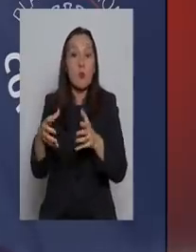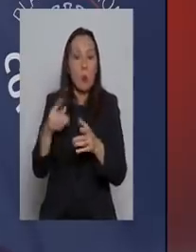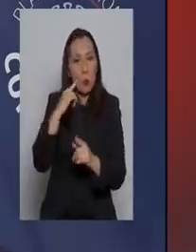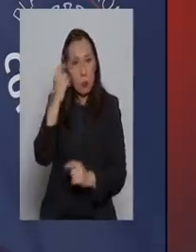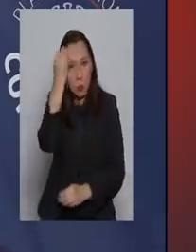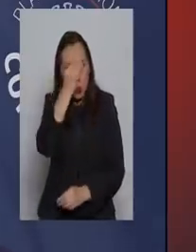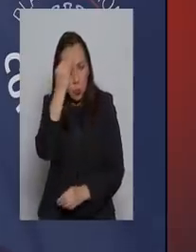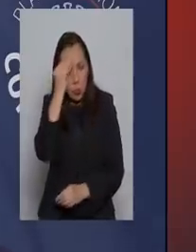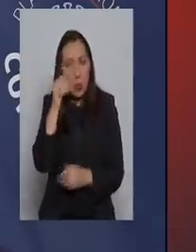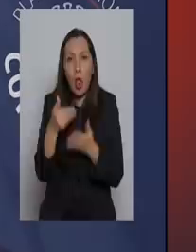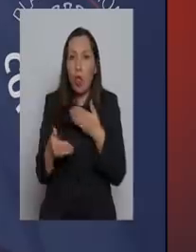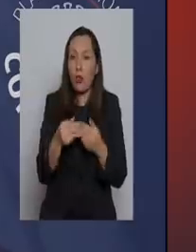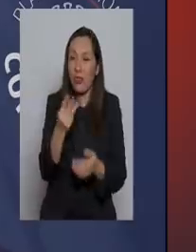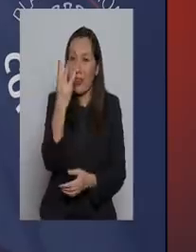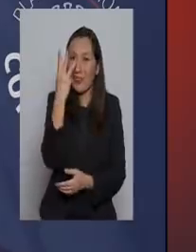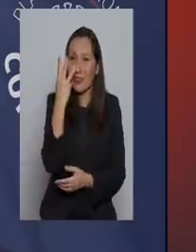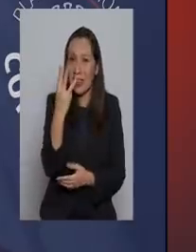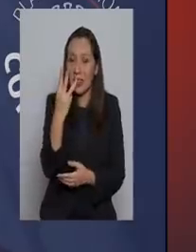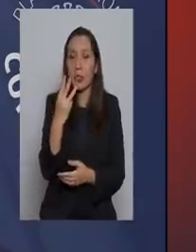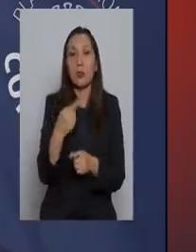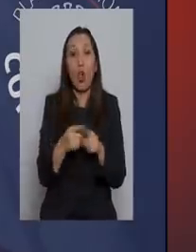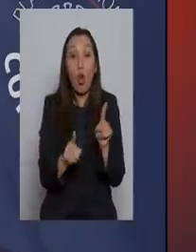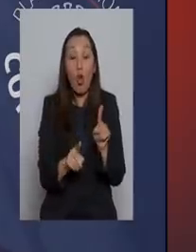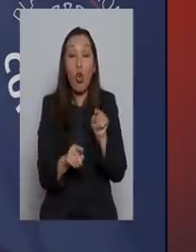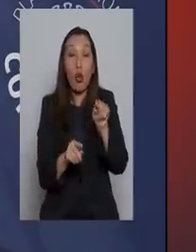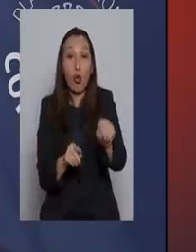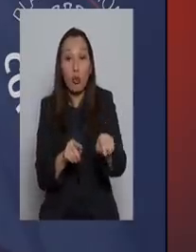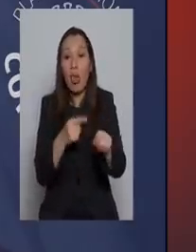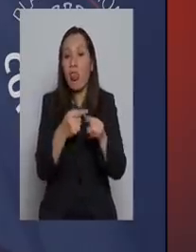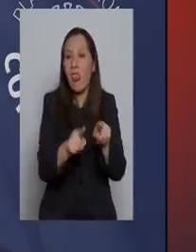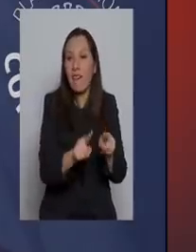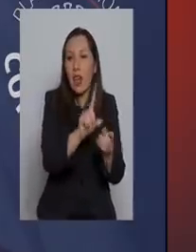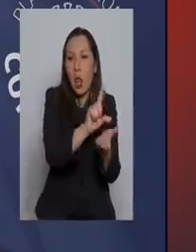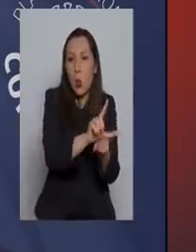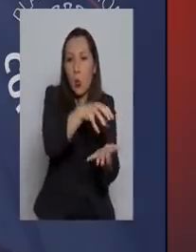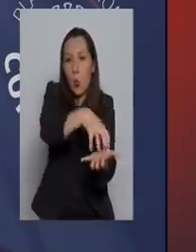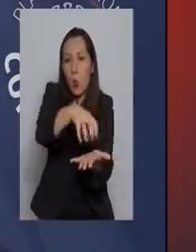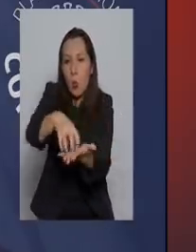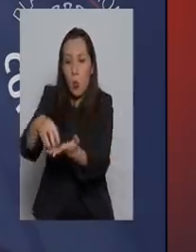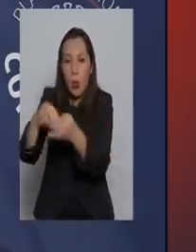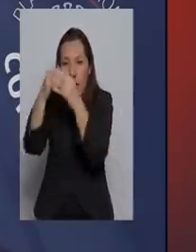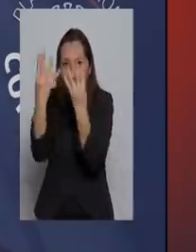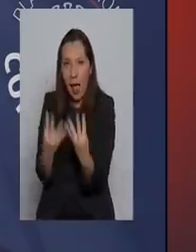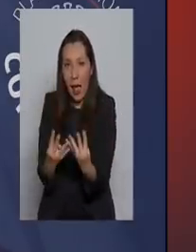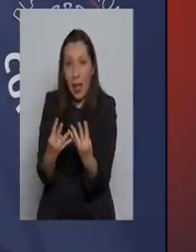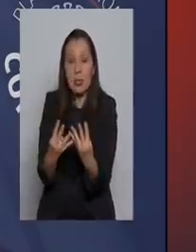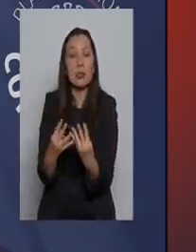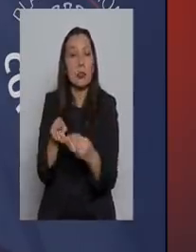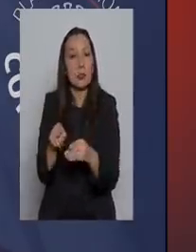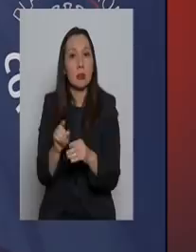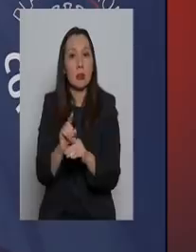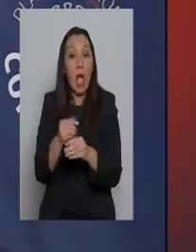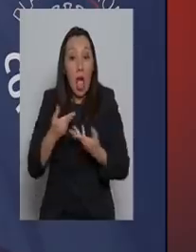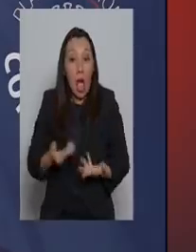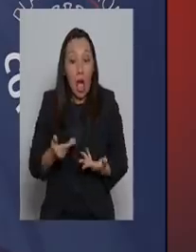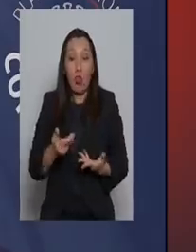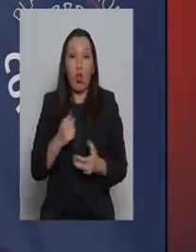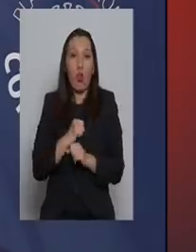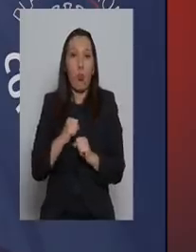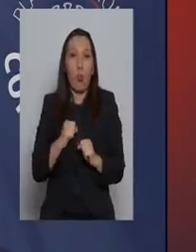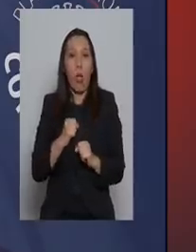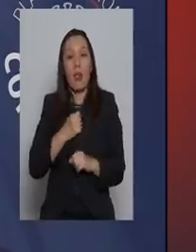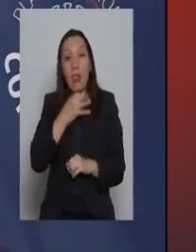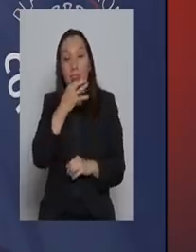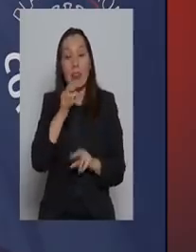penitenciarios, específicamente 3 casos en diferentes recintos penitenciarios. Sobre ello no nos corresponde en este